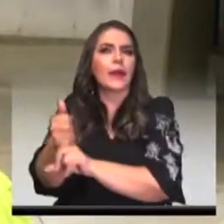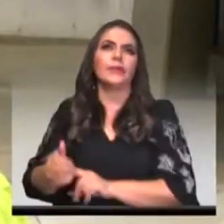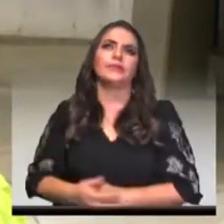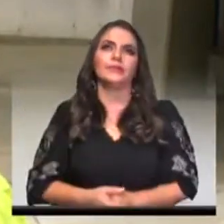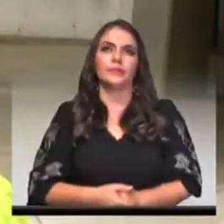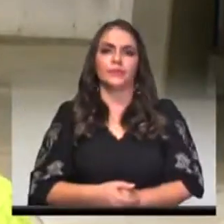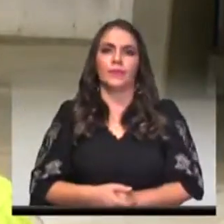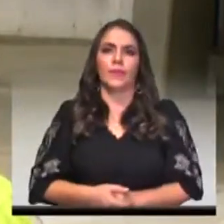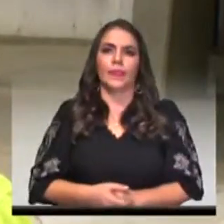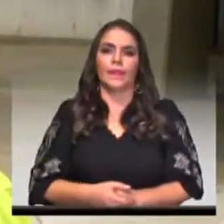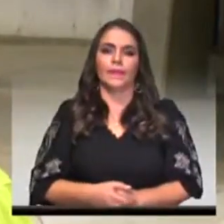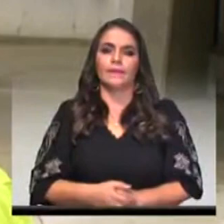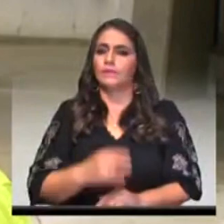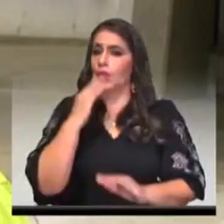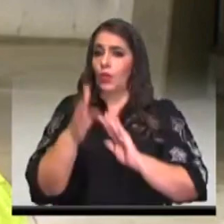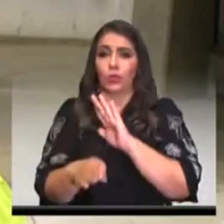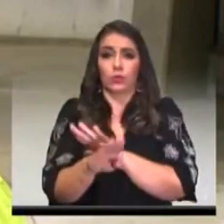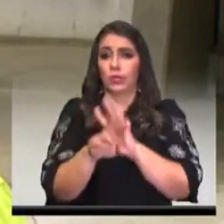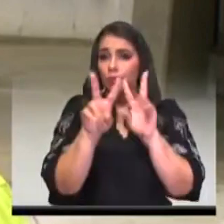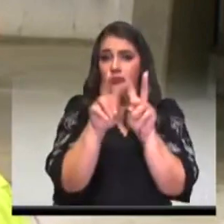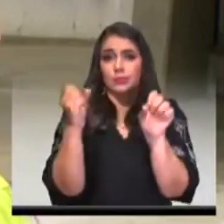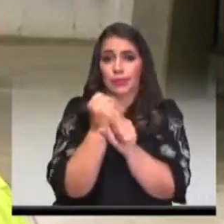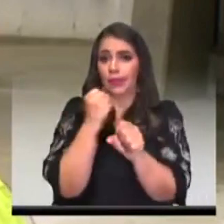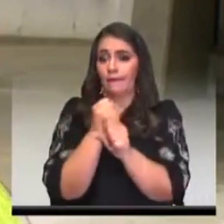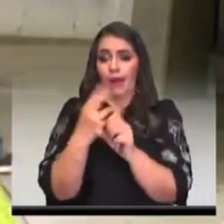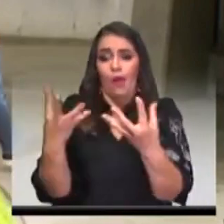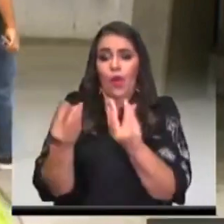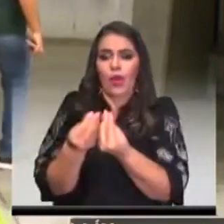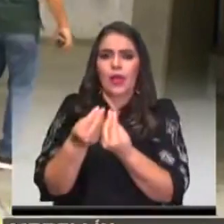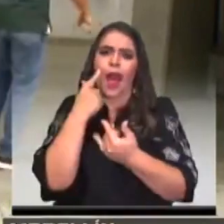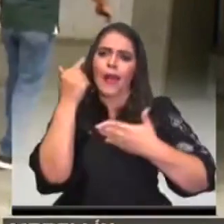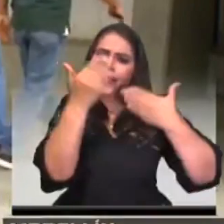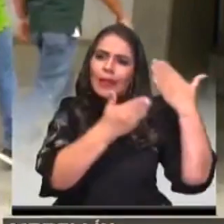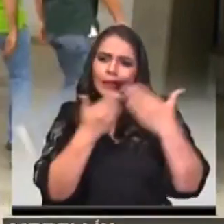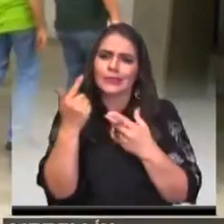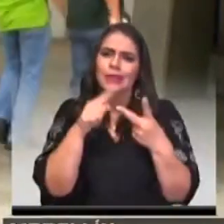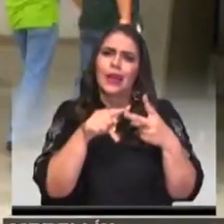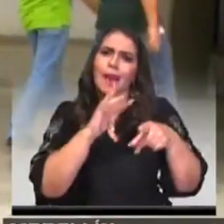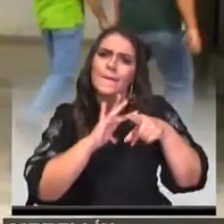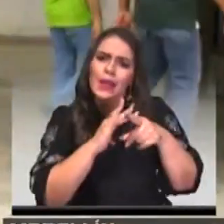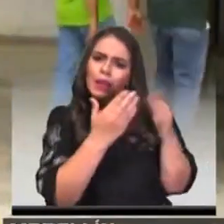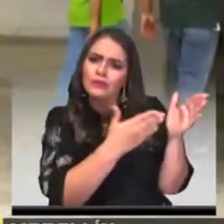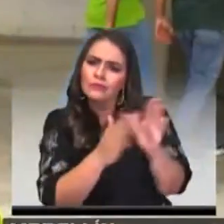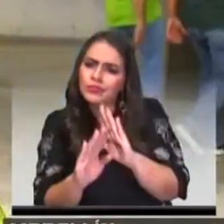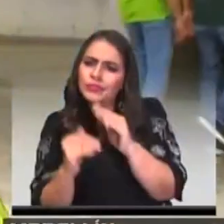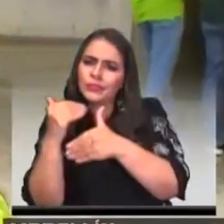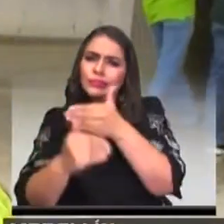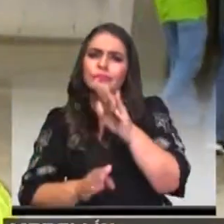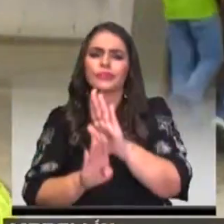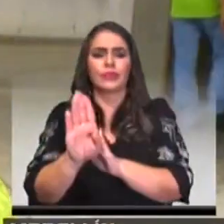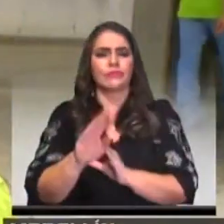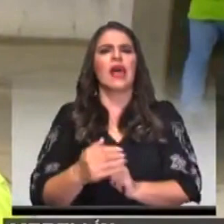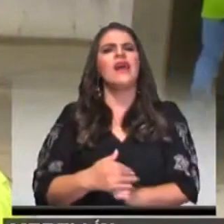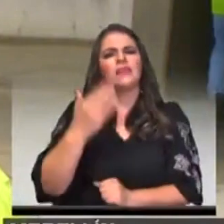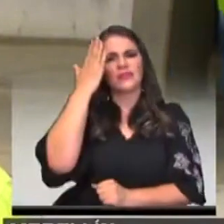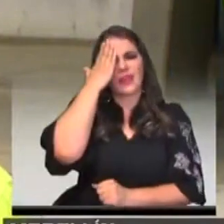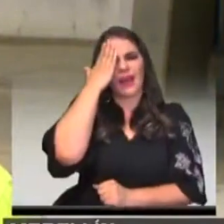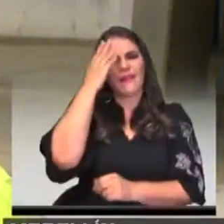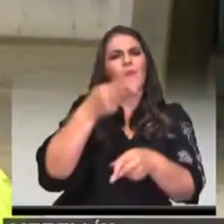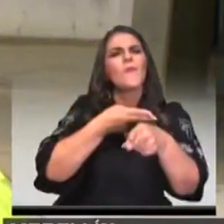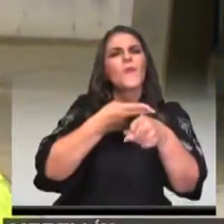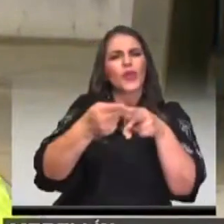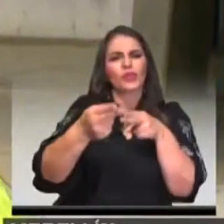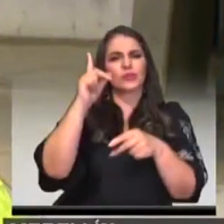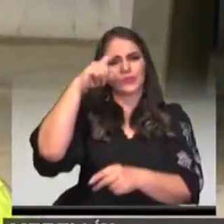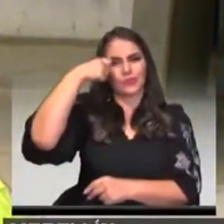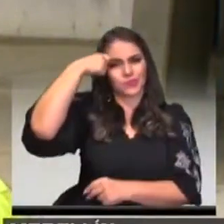trabajo que seguimos haciendo como equipo de gobierno y con toda la confianza que nuestro gobernador aníbal gaviria podrá